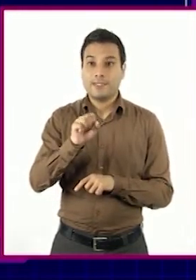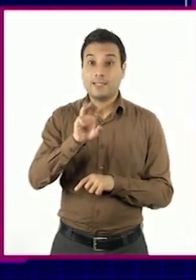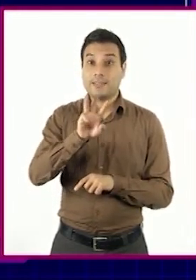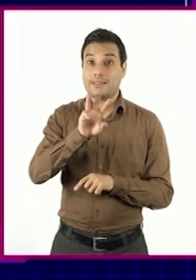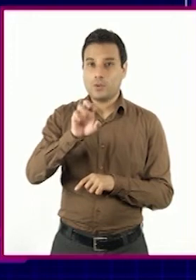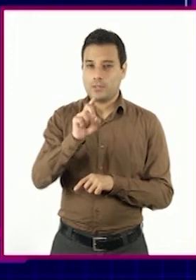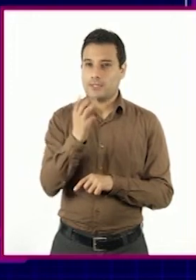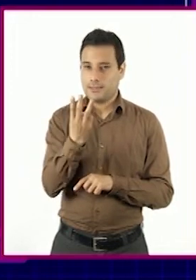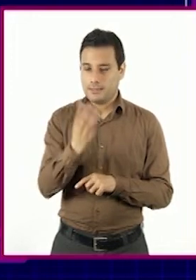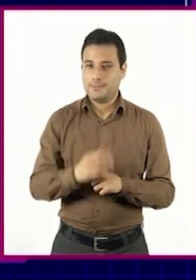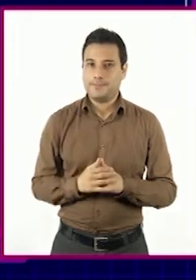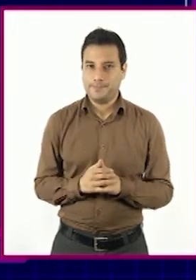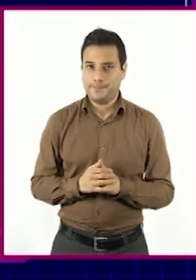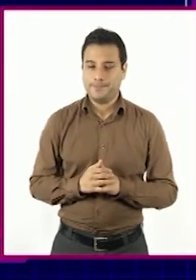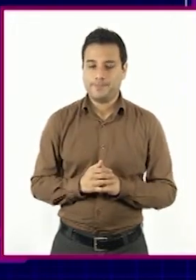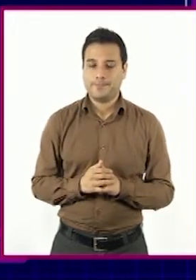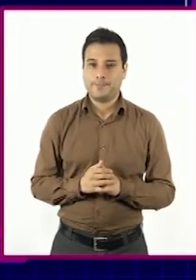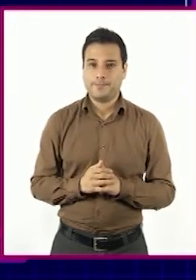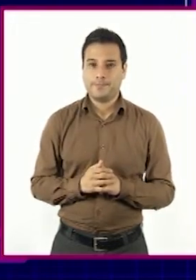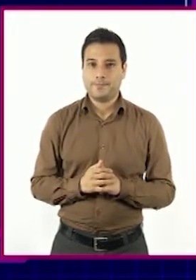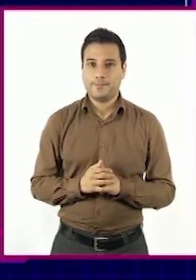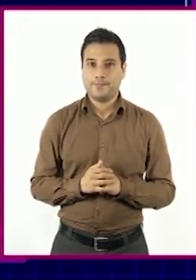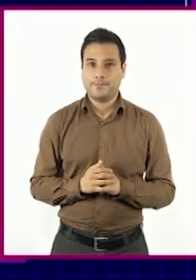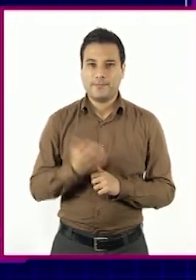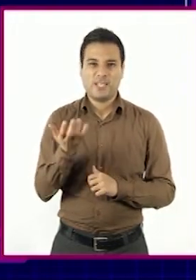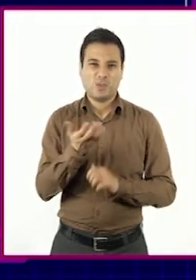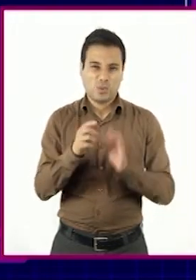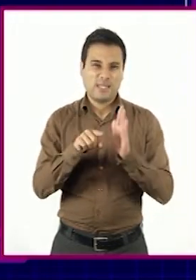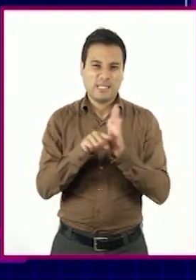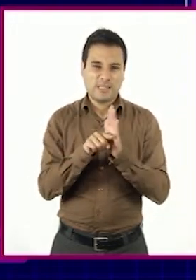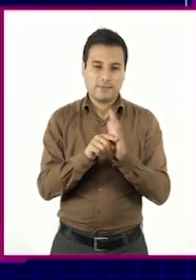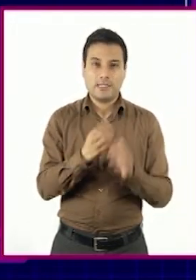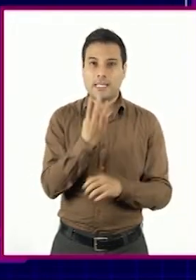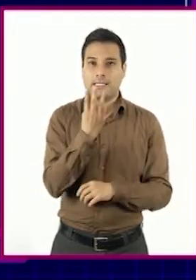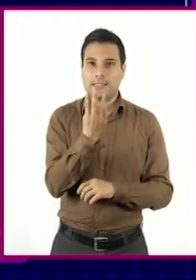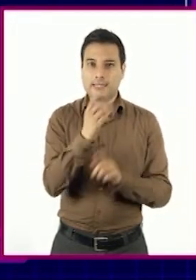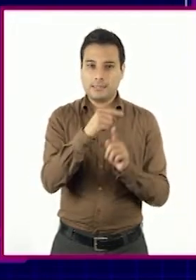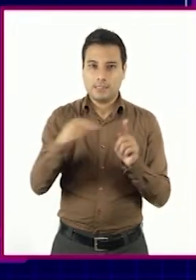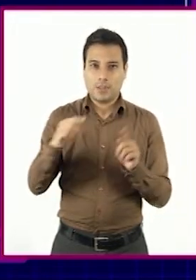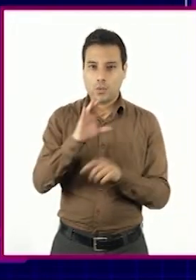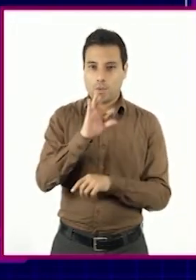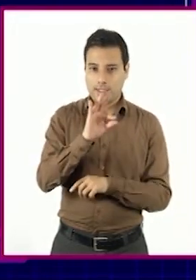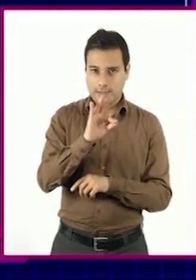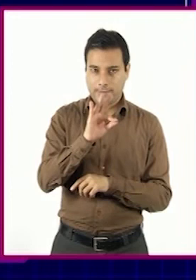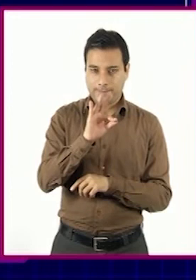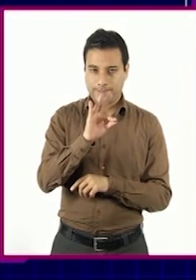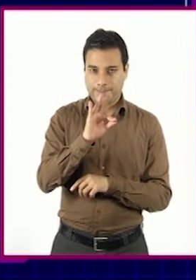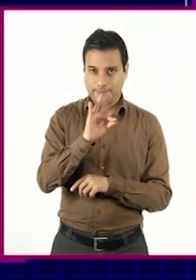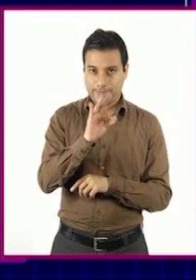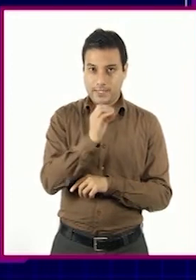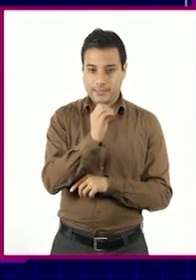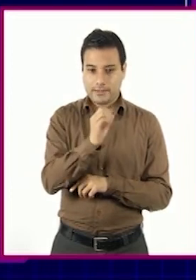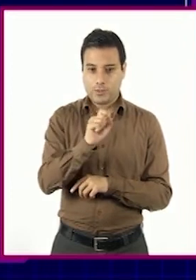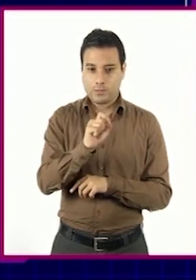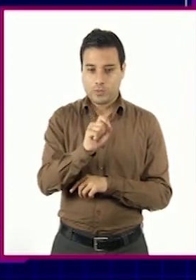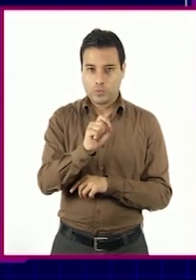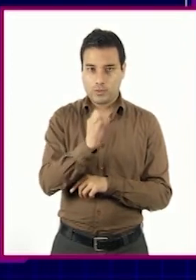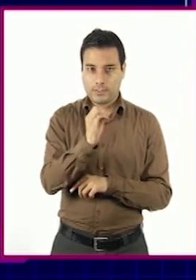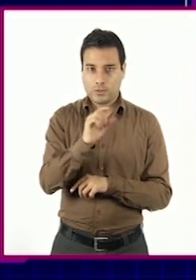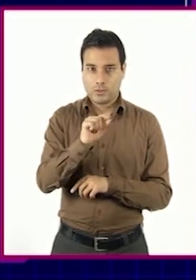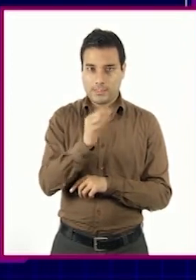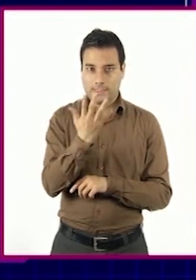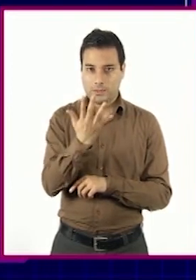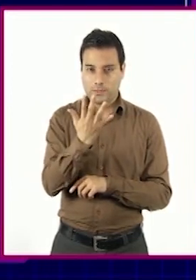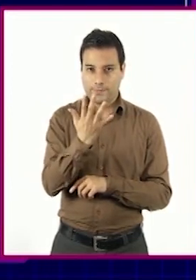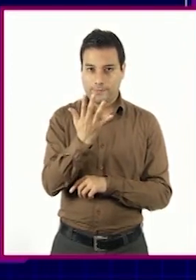es 333 grados. Para 3, al dividirlo entre 40, el resultado es